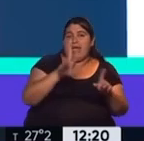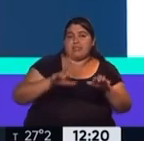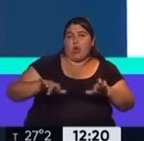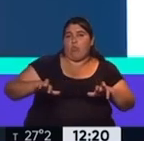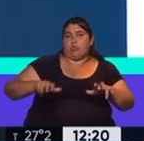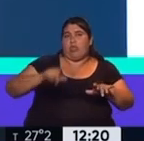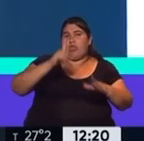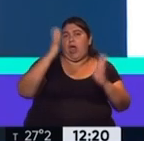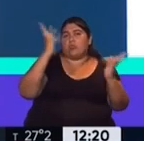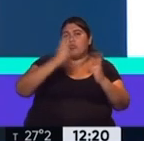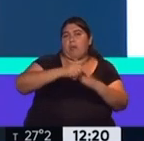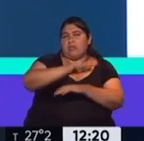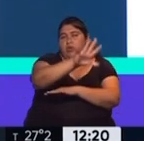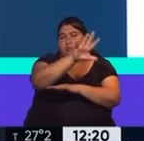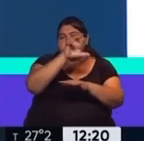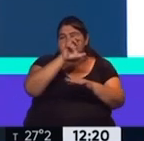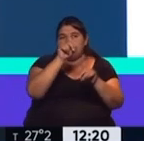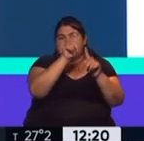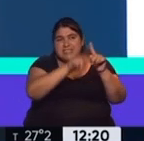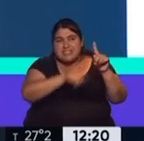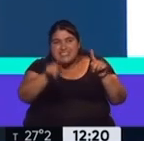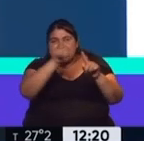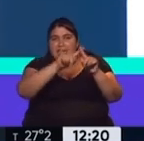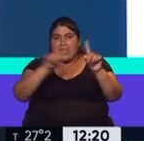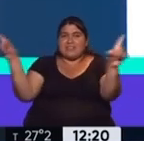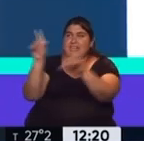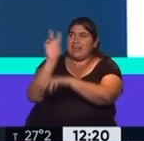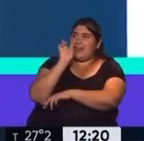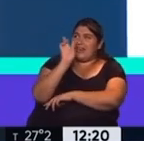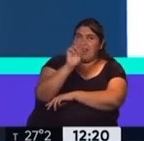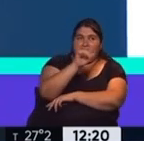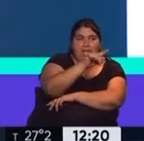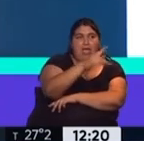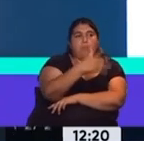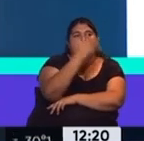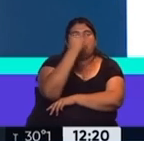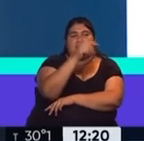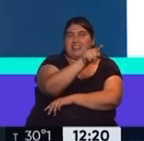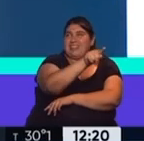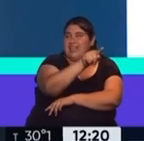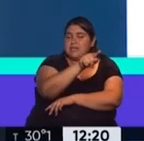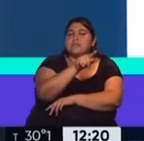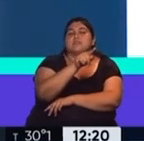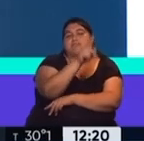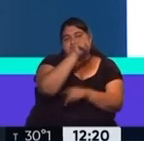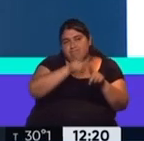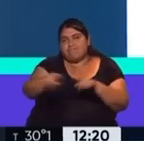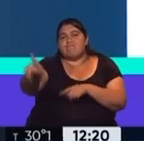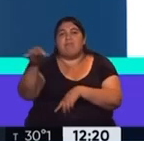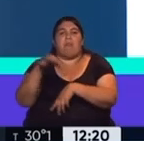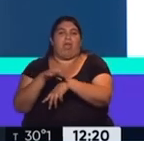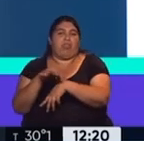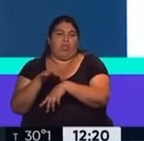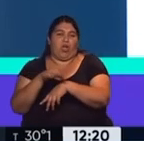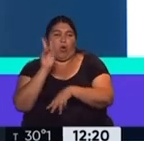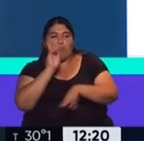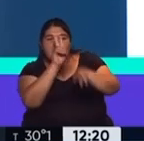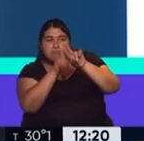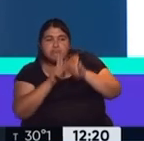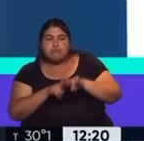detecta automáticamente los círculos en rojo y automáticamente va a el consultorio médico para que el